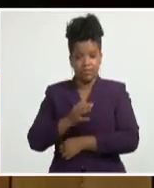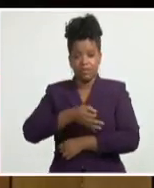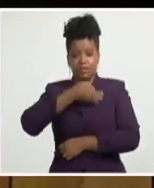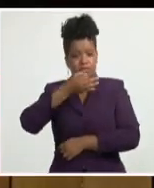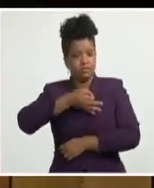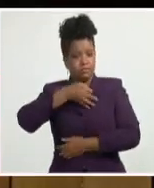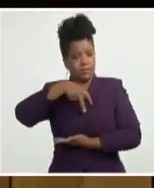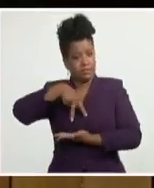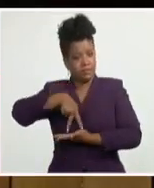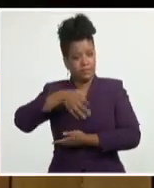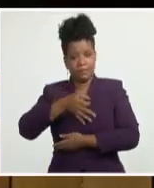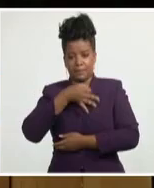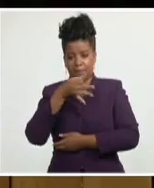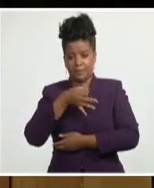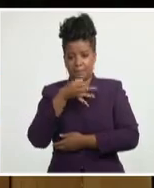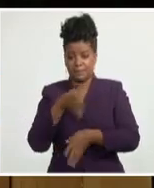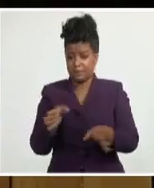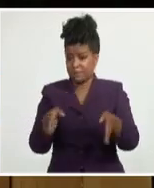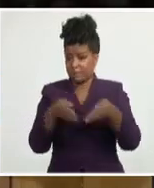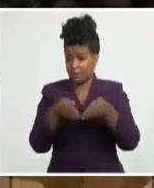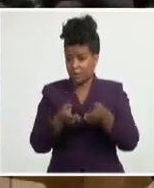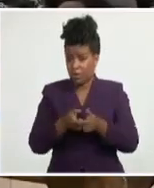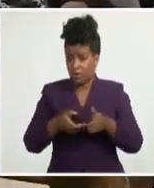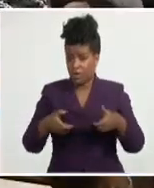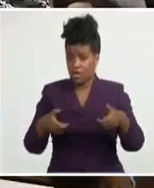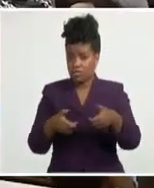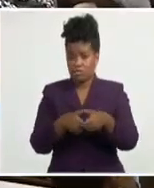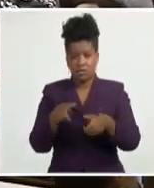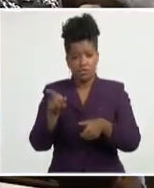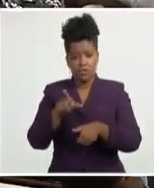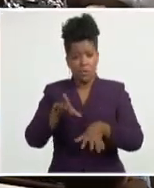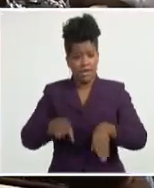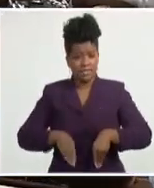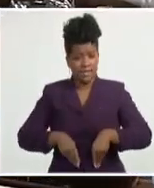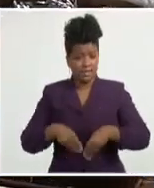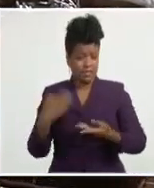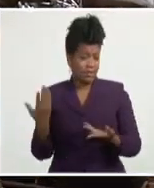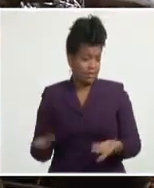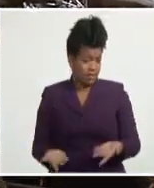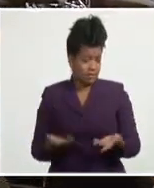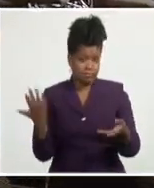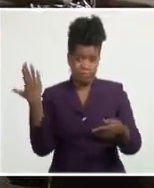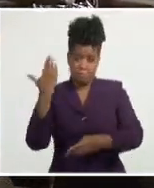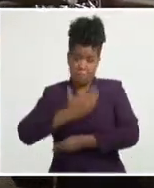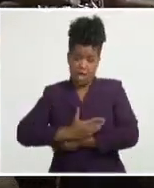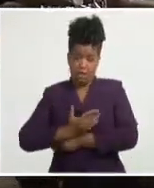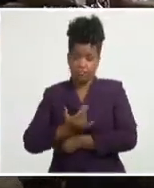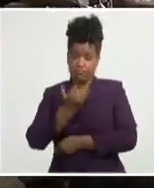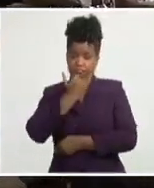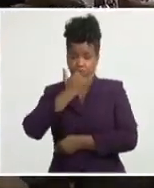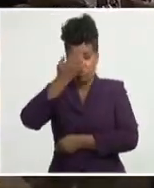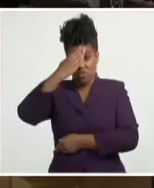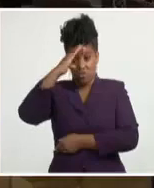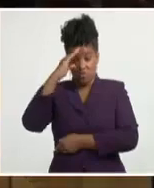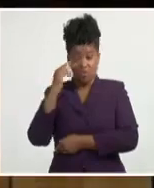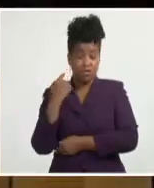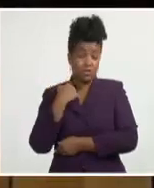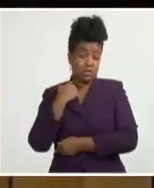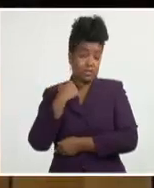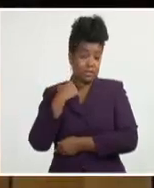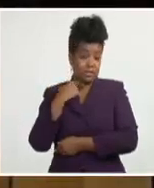octavo Congreso del Partido, condenó el brutal impacto del bloqueo de Estados Unidos contra nuestro país por más de